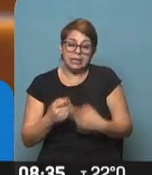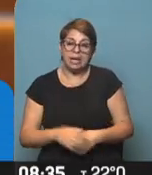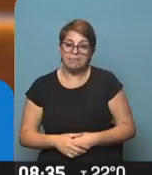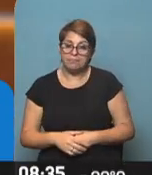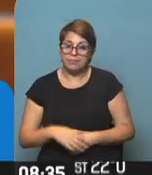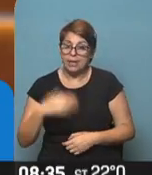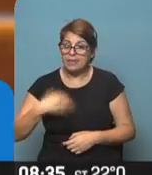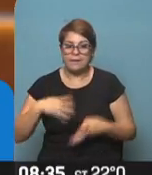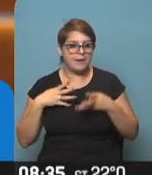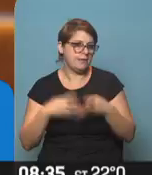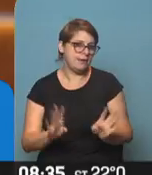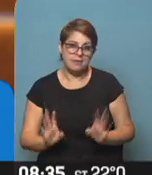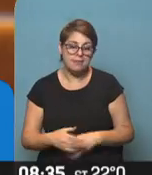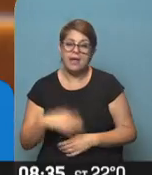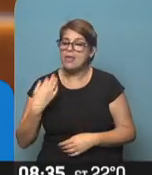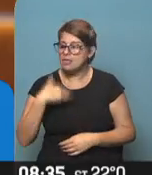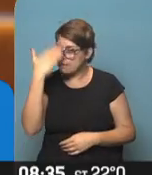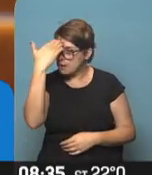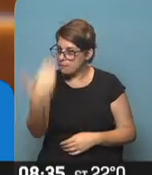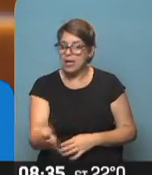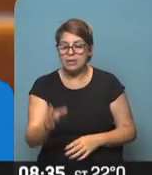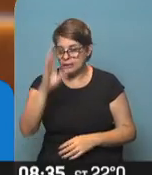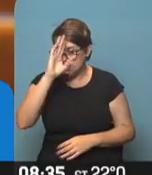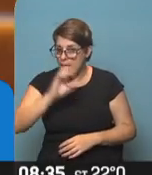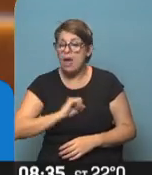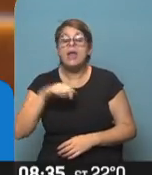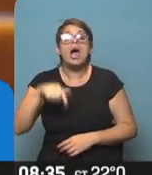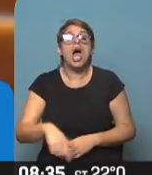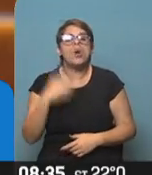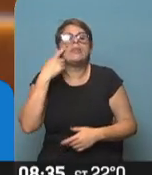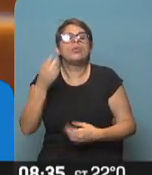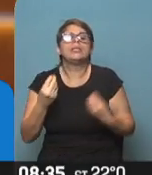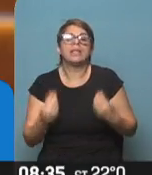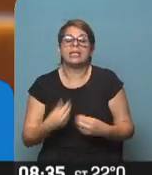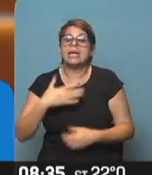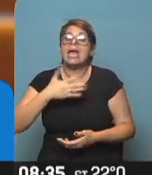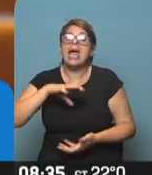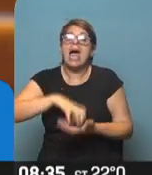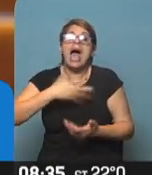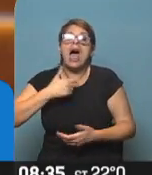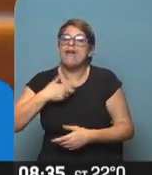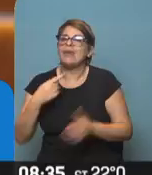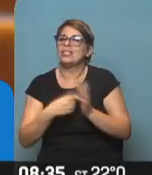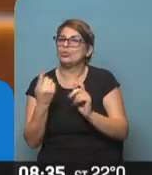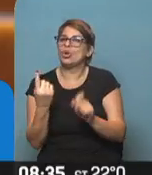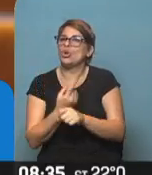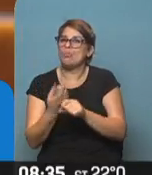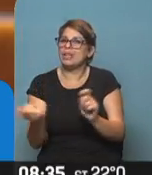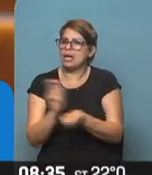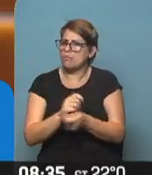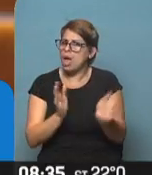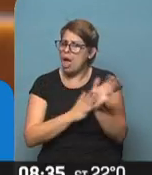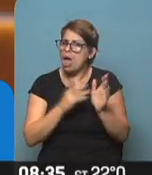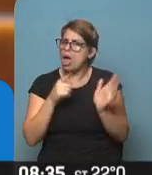tenemos que combatirlo de alguna manera tenemos que enfrentarlo y lo que vimos es que cuando en afa no pudieron cambiar el estatuto y el estatuto garantizó